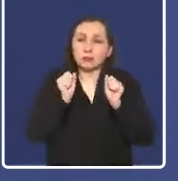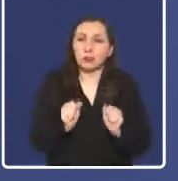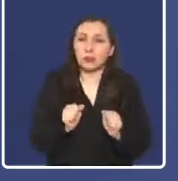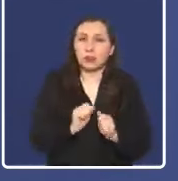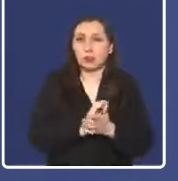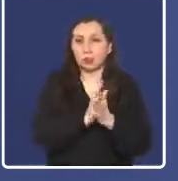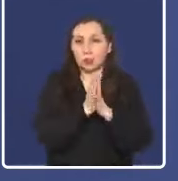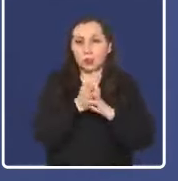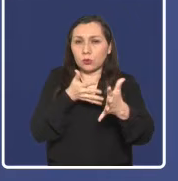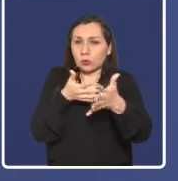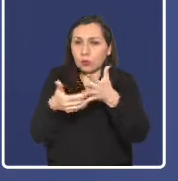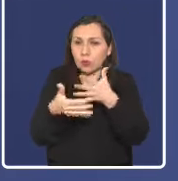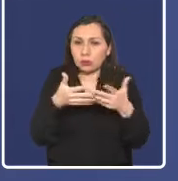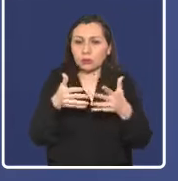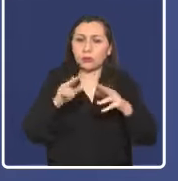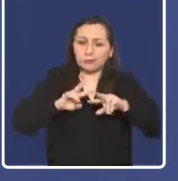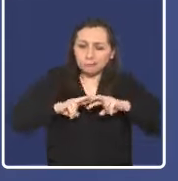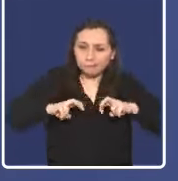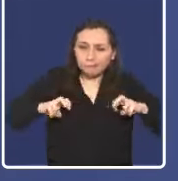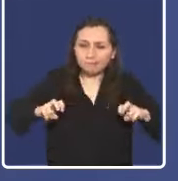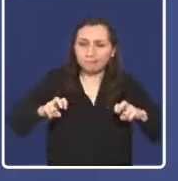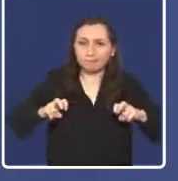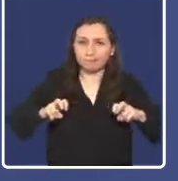con toda la transparencia